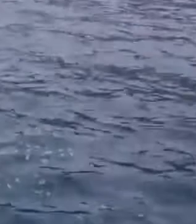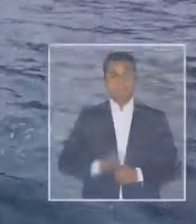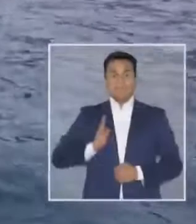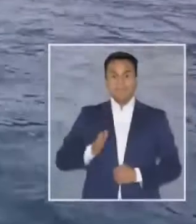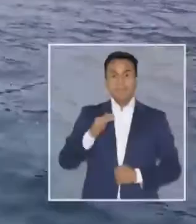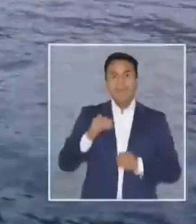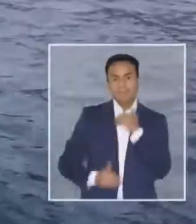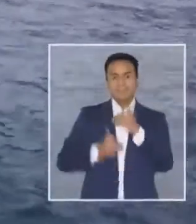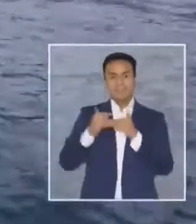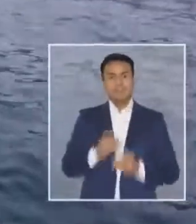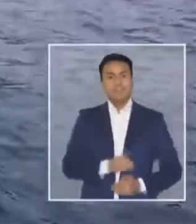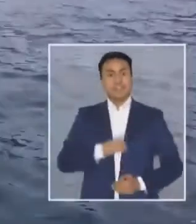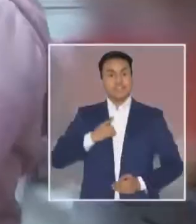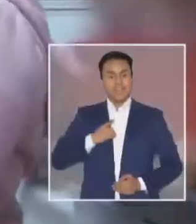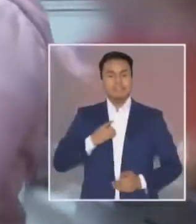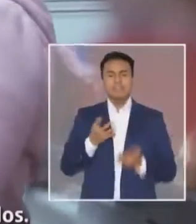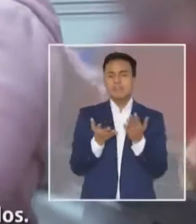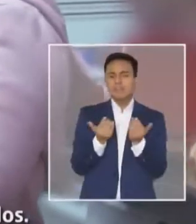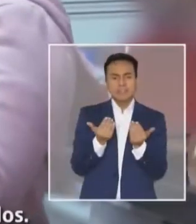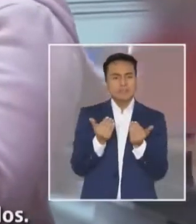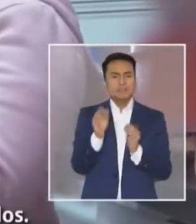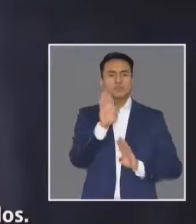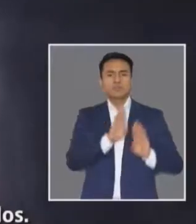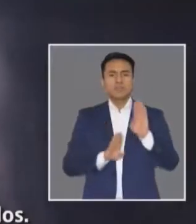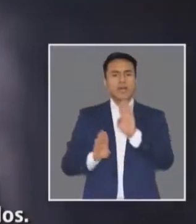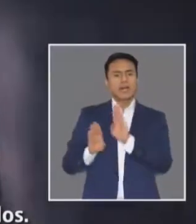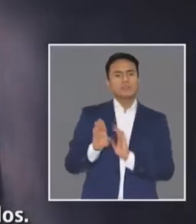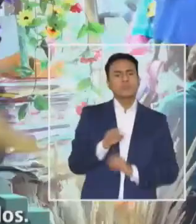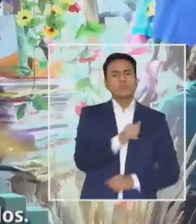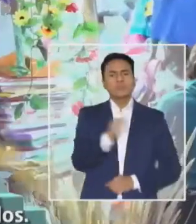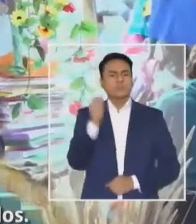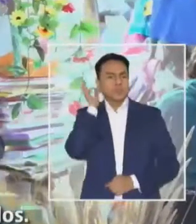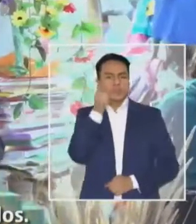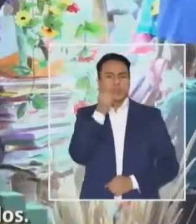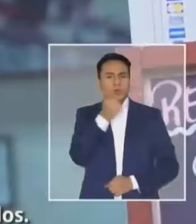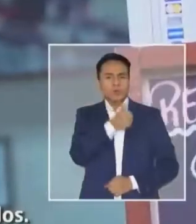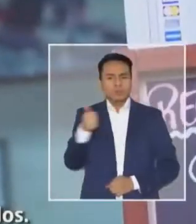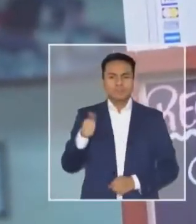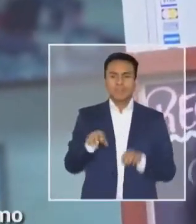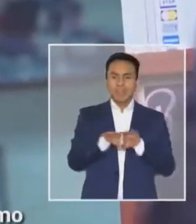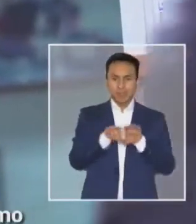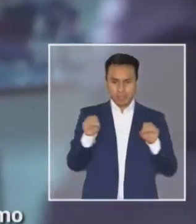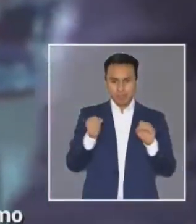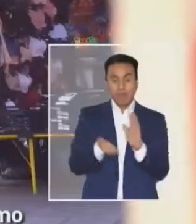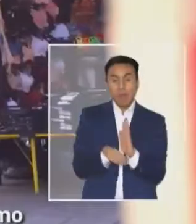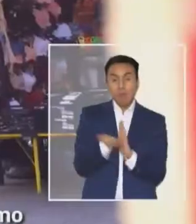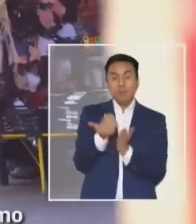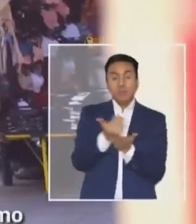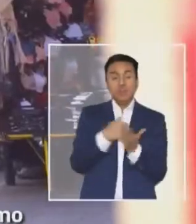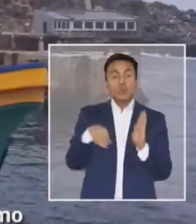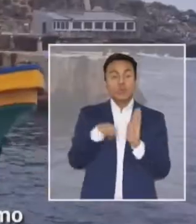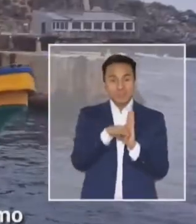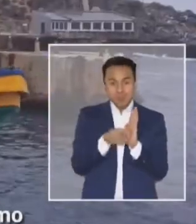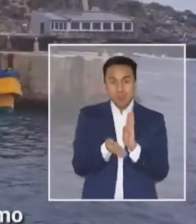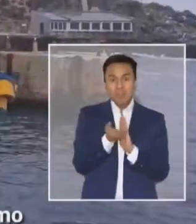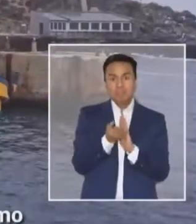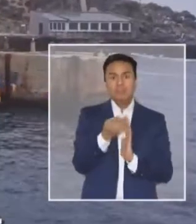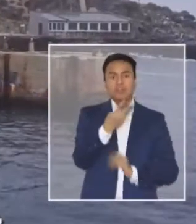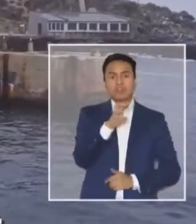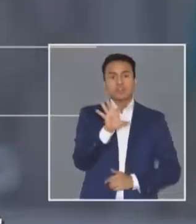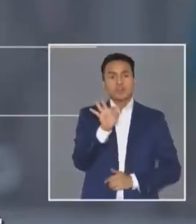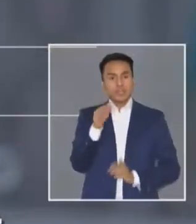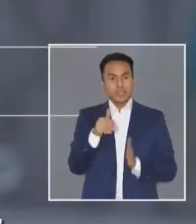para seguir avanzando en dignidad necesitamos cuidarnos entre todas y todos acordamos el aumento del sueldo mínimo